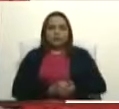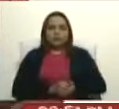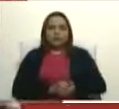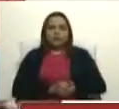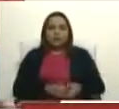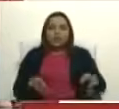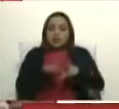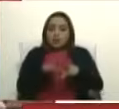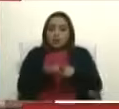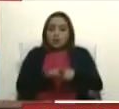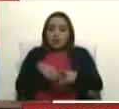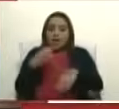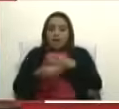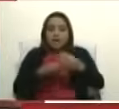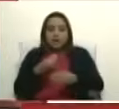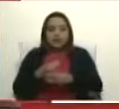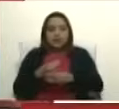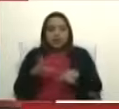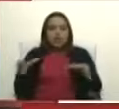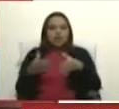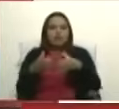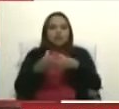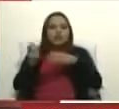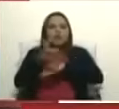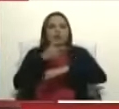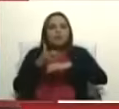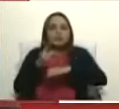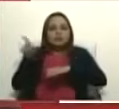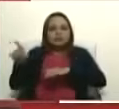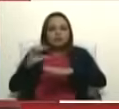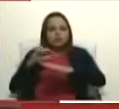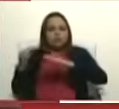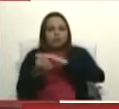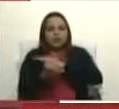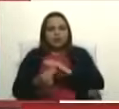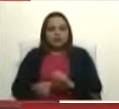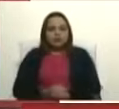tiene el grupo que gobierna Guyana.